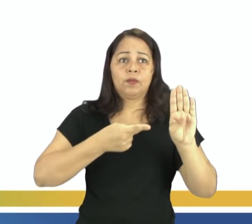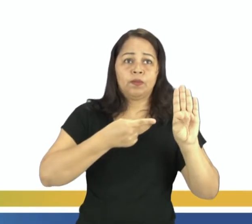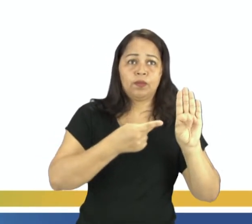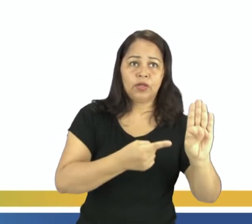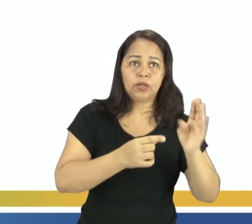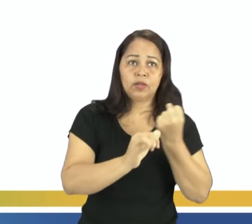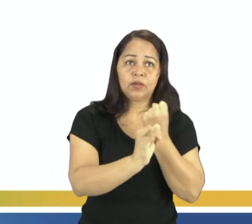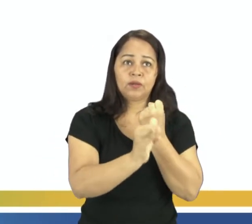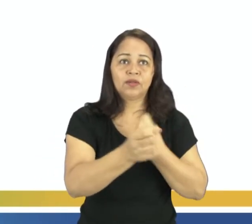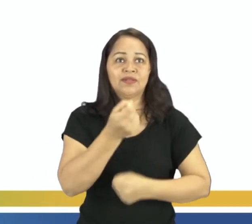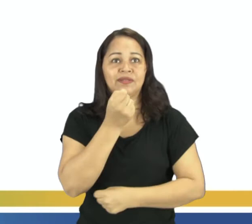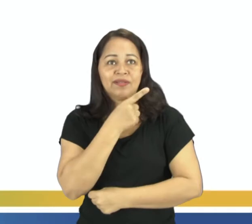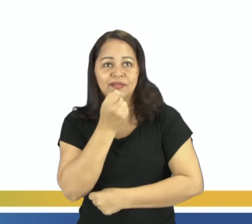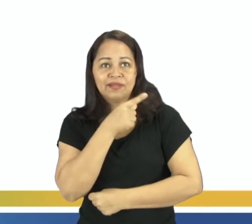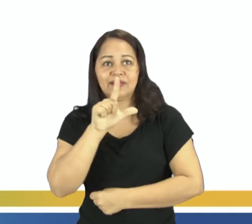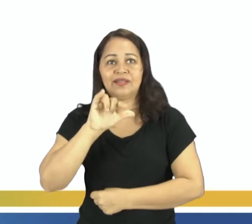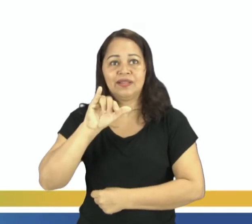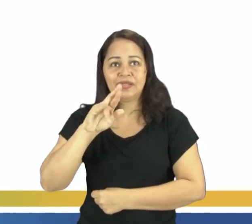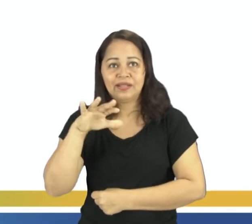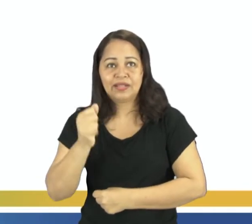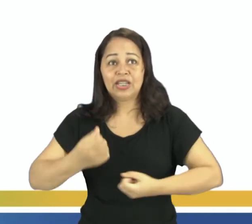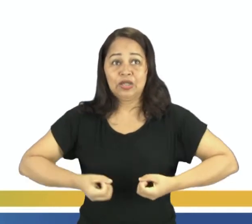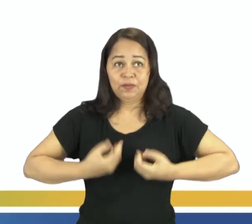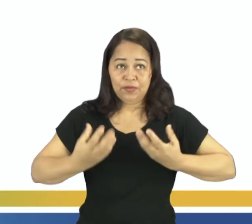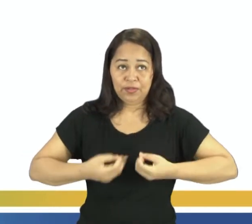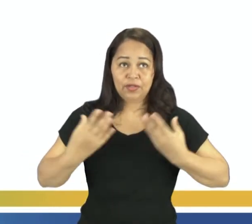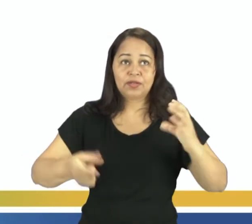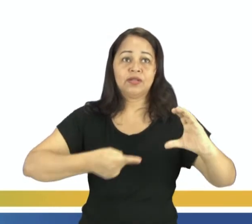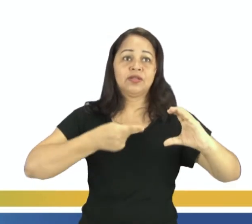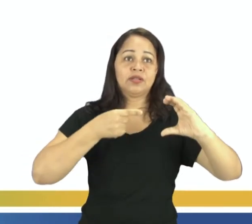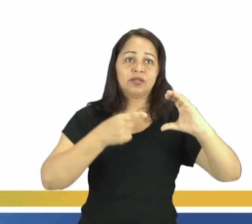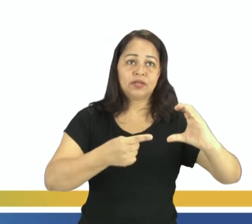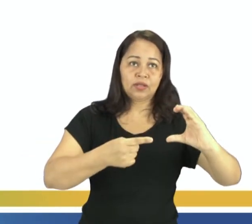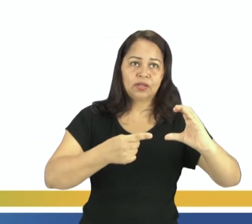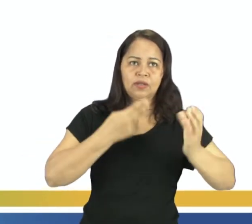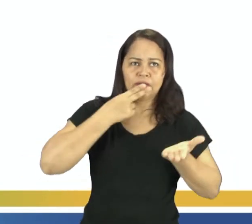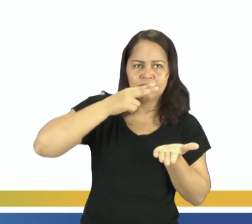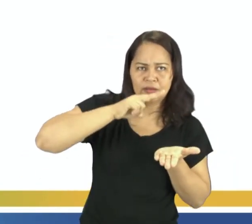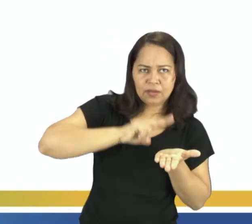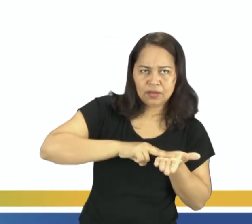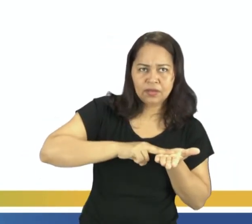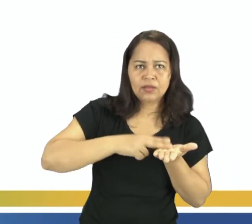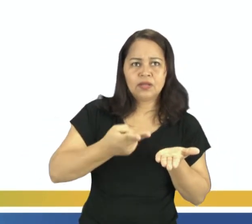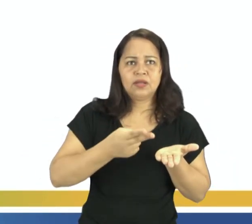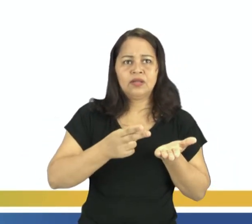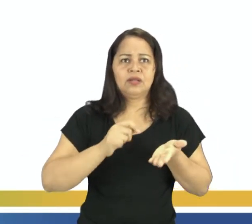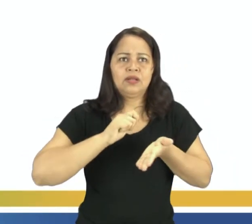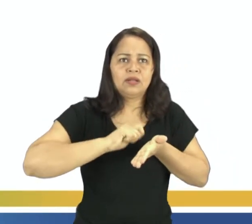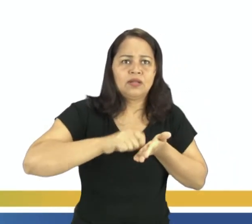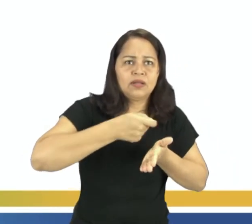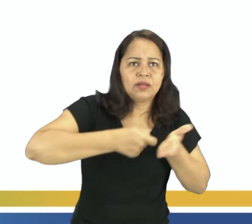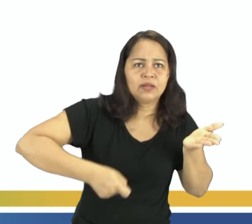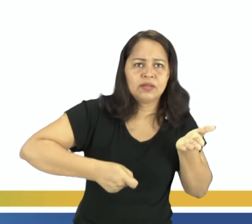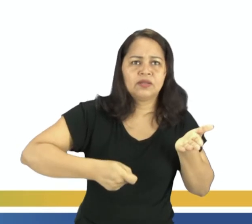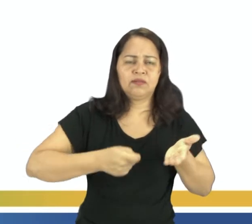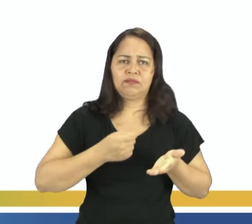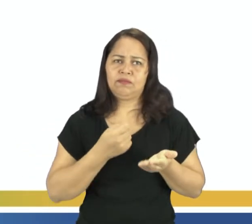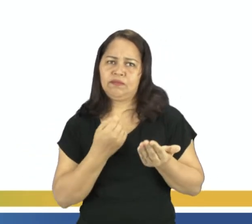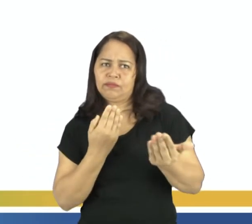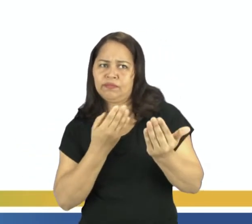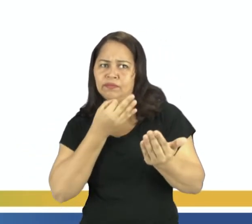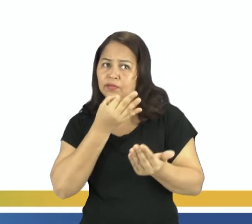crónica humorística, lírica, poética. C. La carta, la redacción, la